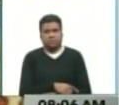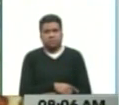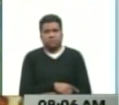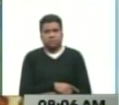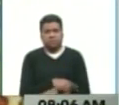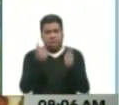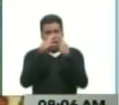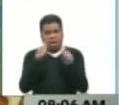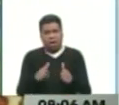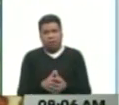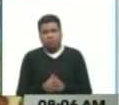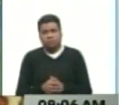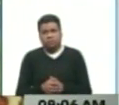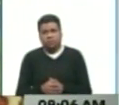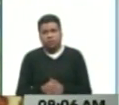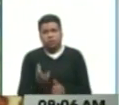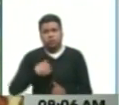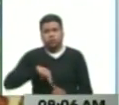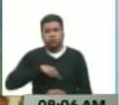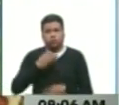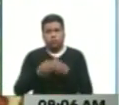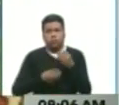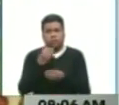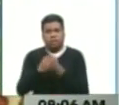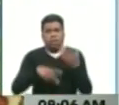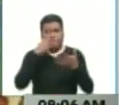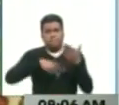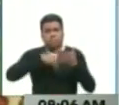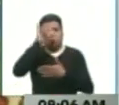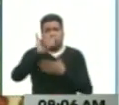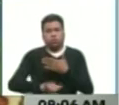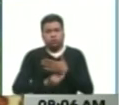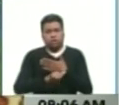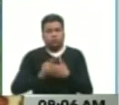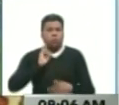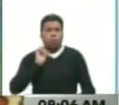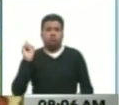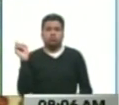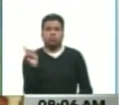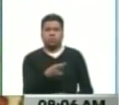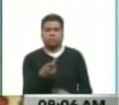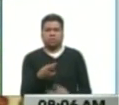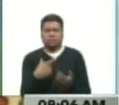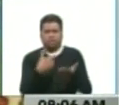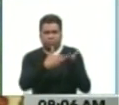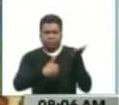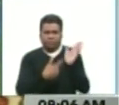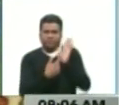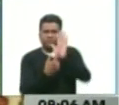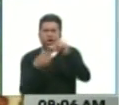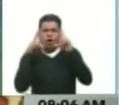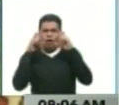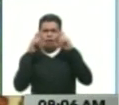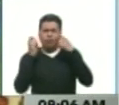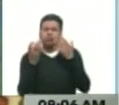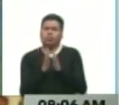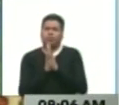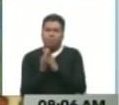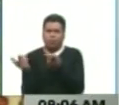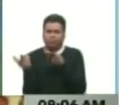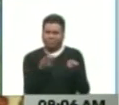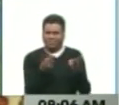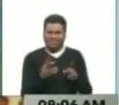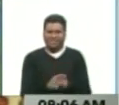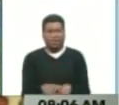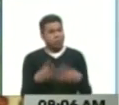somos un equipo de creadores, tenemos proyecto de cultura en Guatire, autosustentable. Ahí, para que también lo visite. Tiene